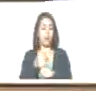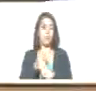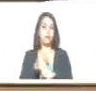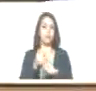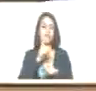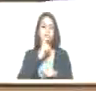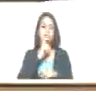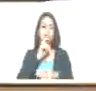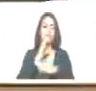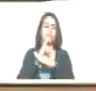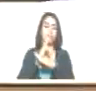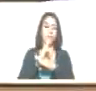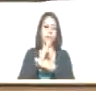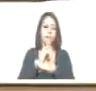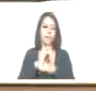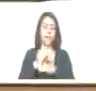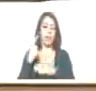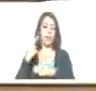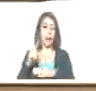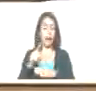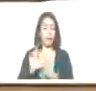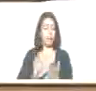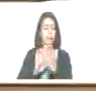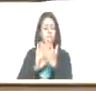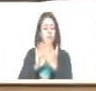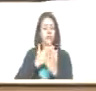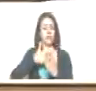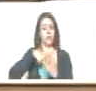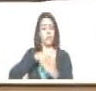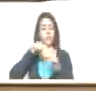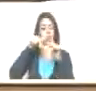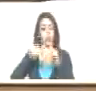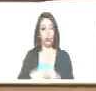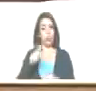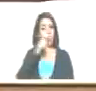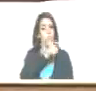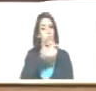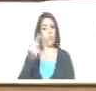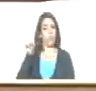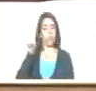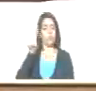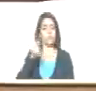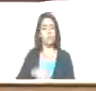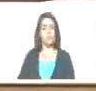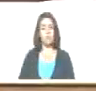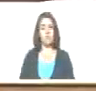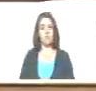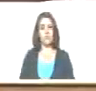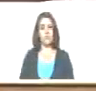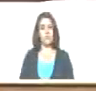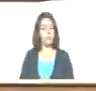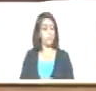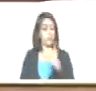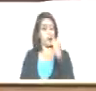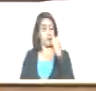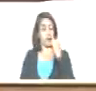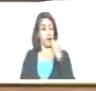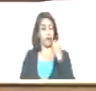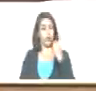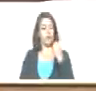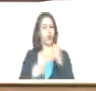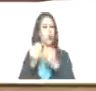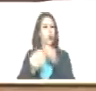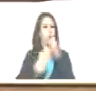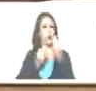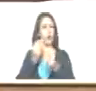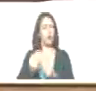dificultades que ha tenido que enfrentar y que hemos tenido que enfrentar el pueblo de Venezuela, principalmente están derivadas en